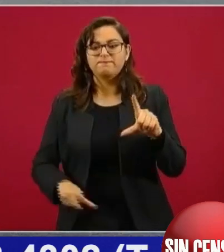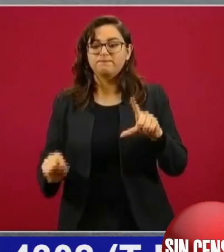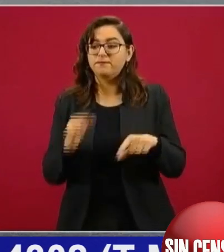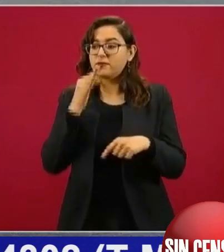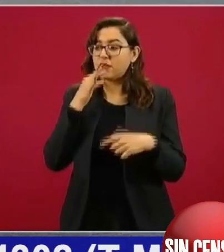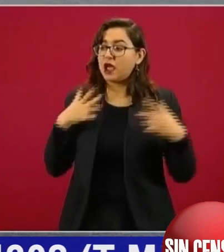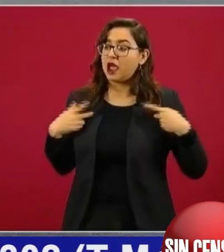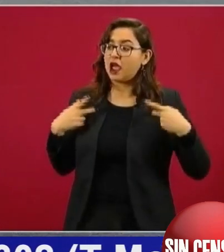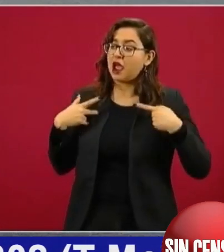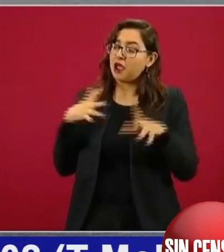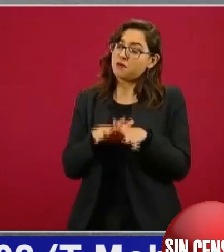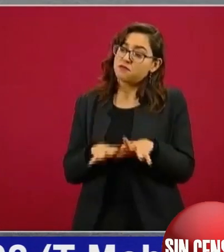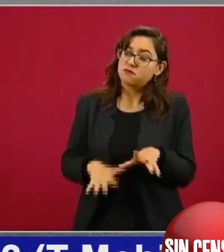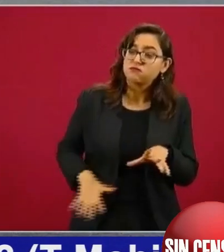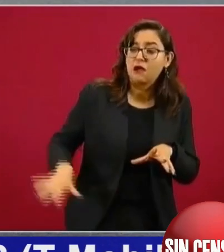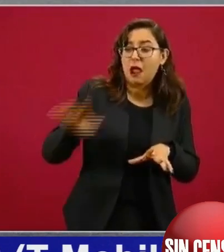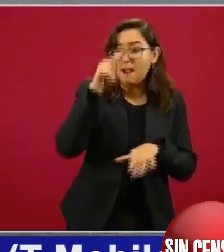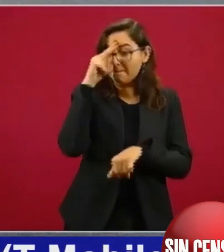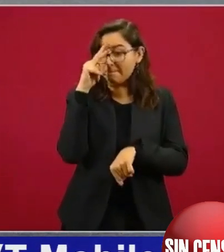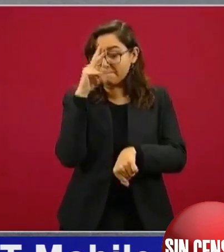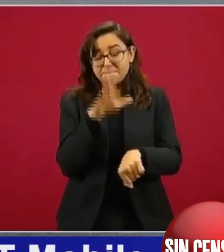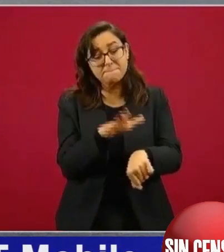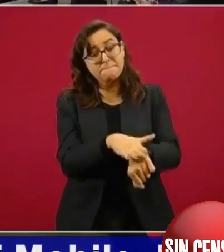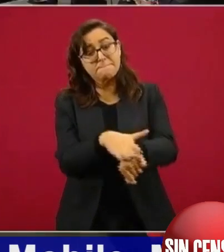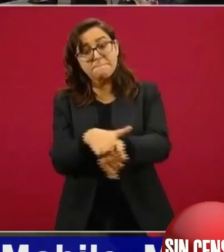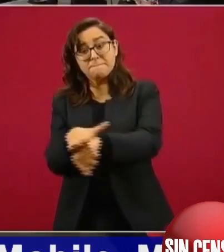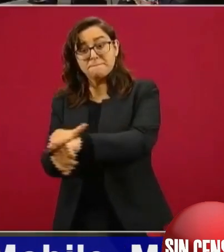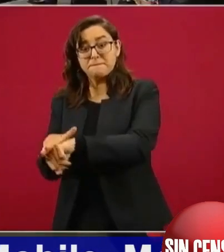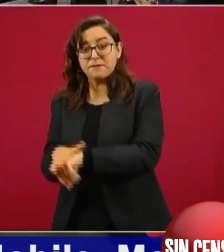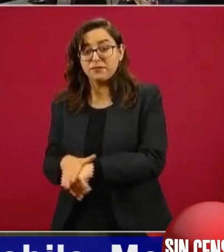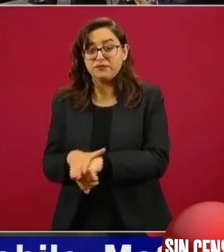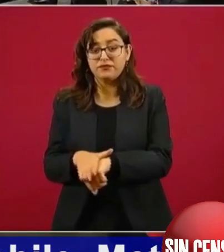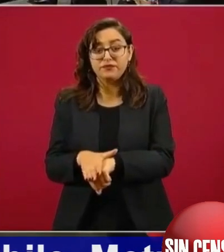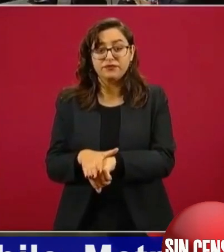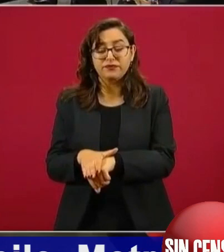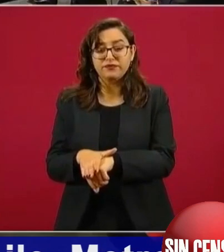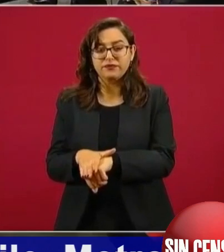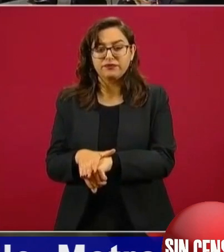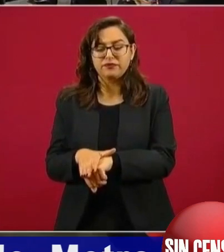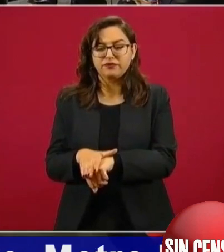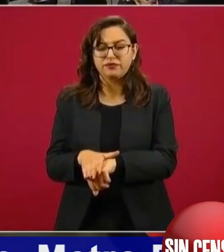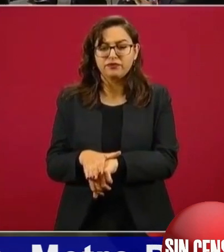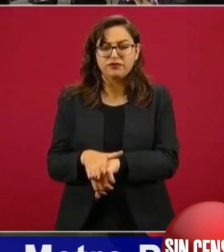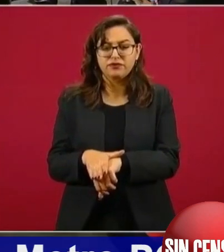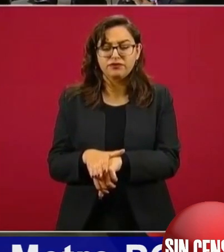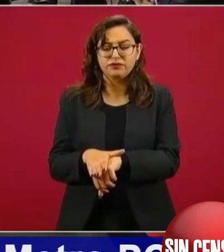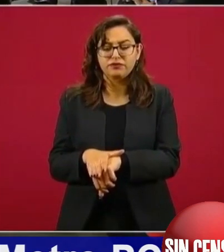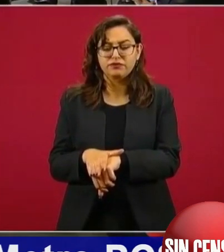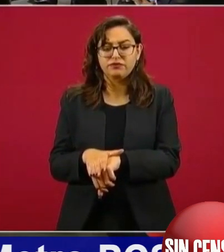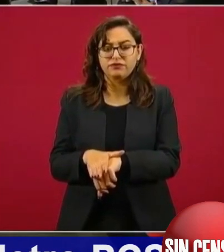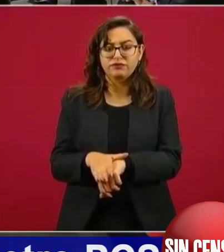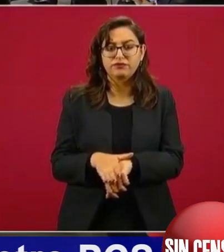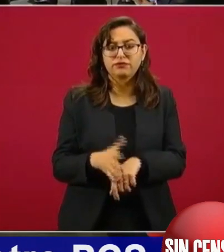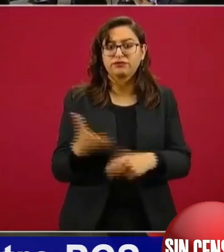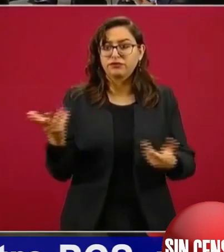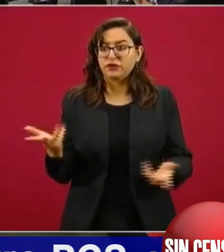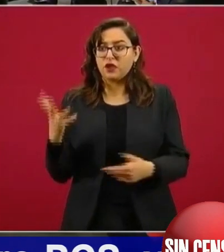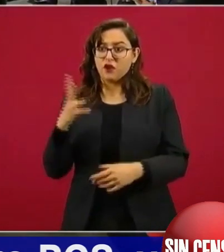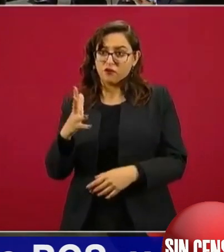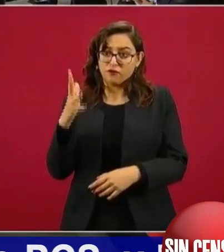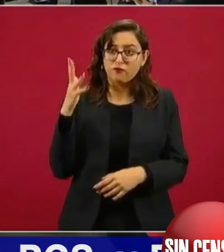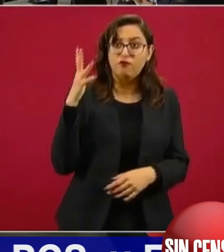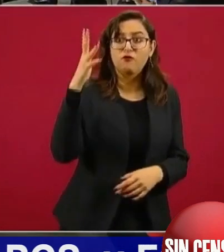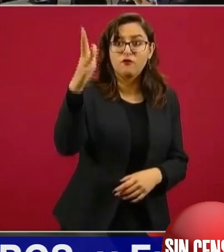les dispenso de toda obediencia a sus futuros